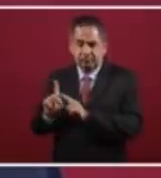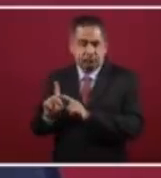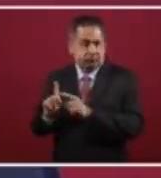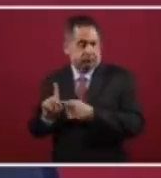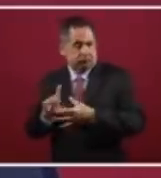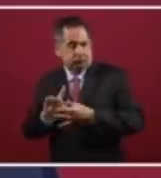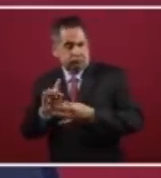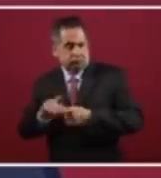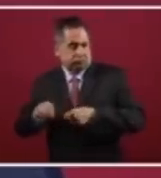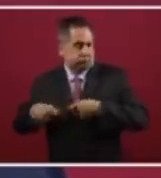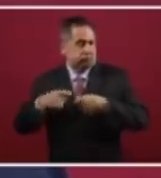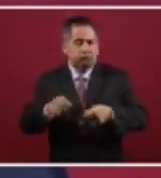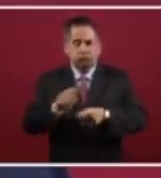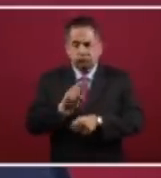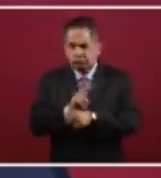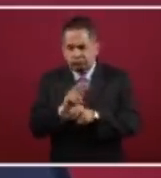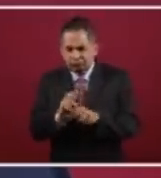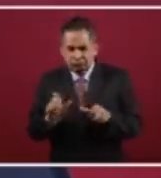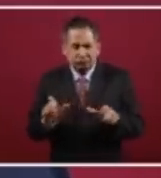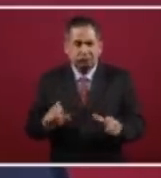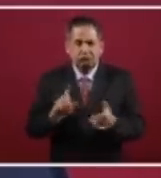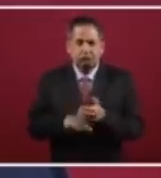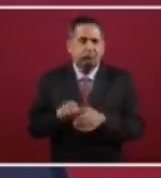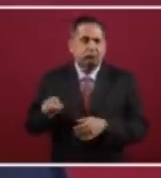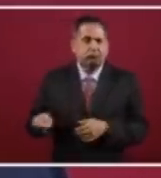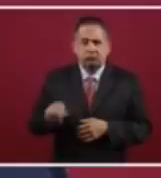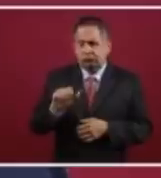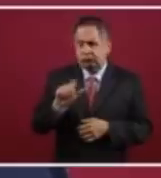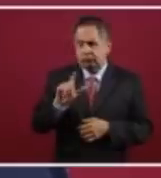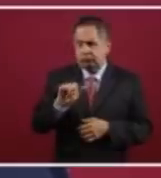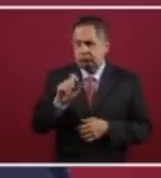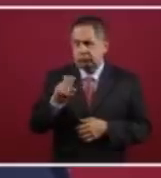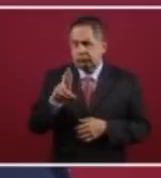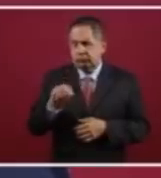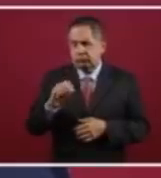este caso es Alejandro Encinas.